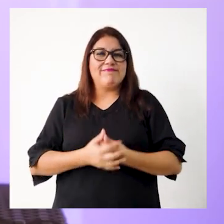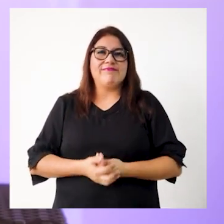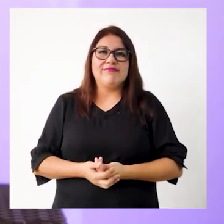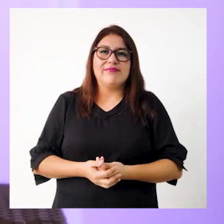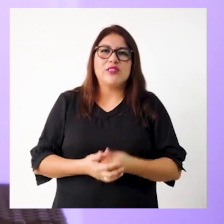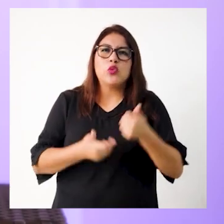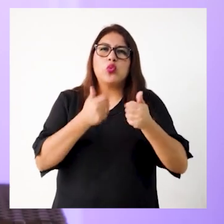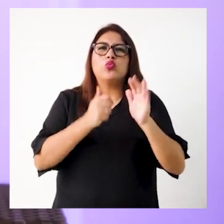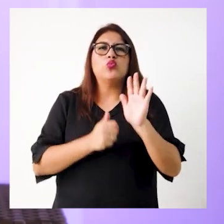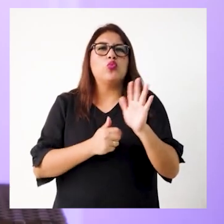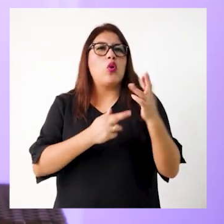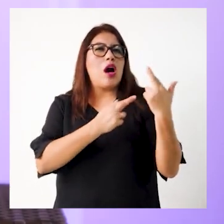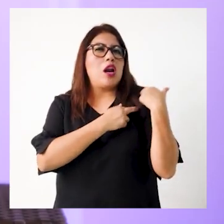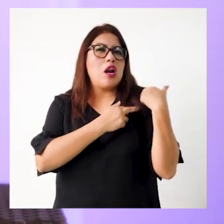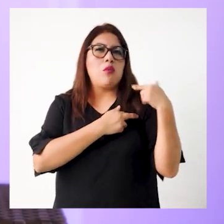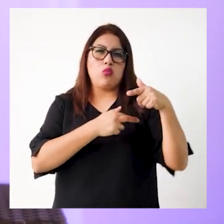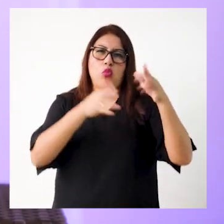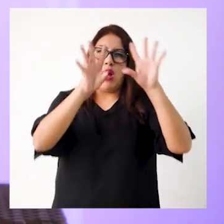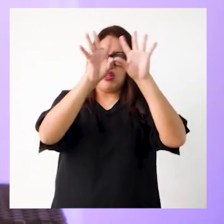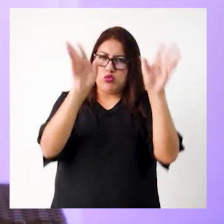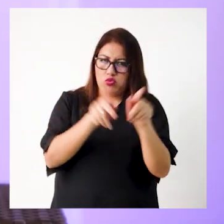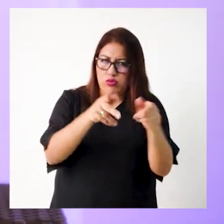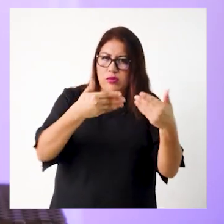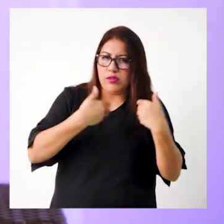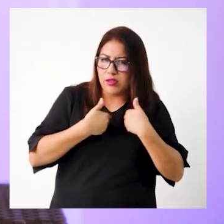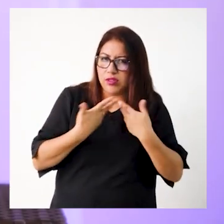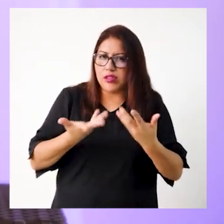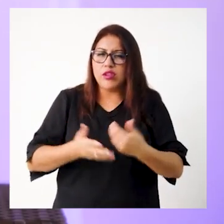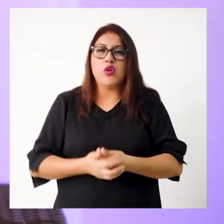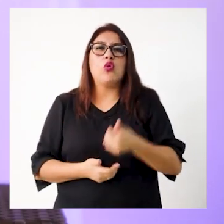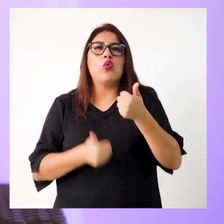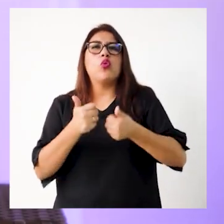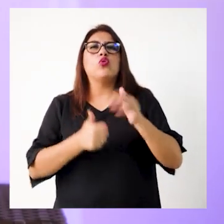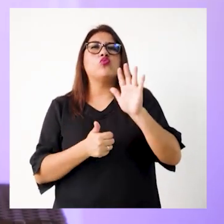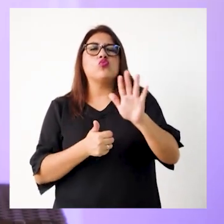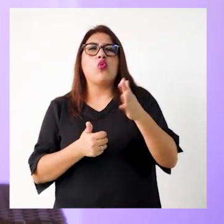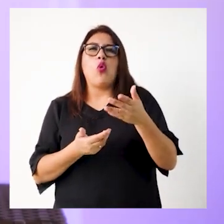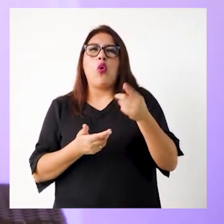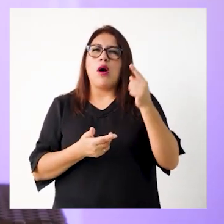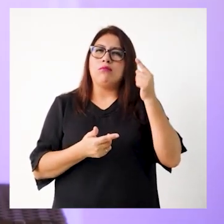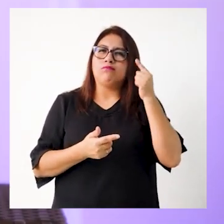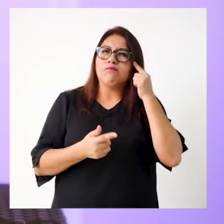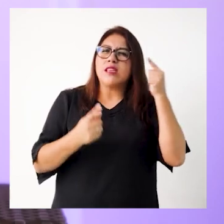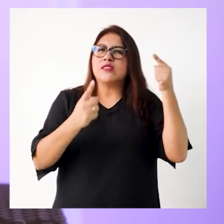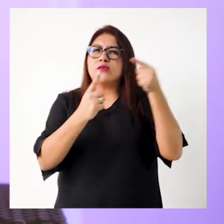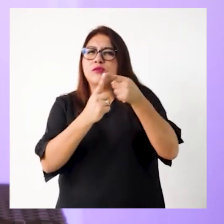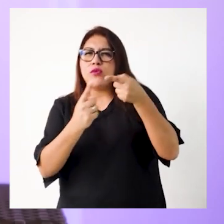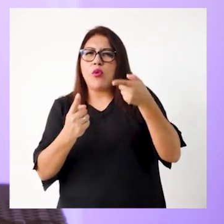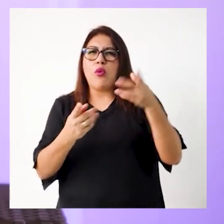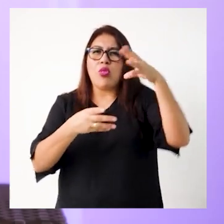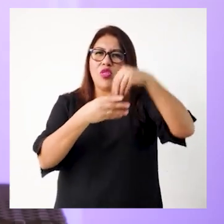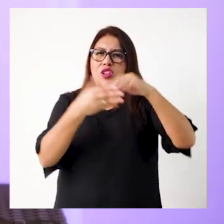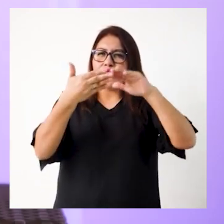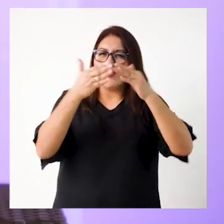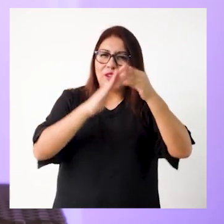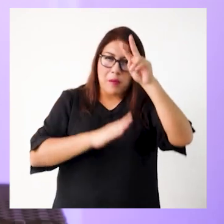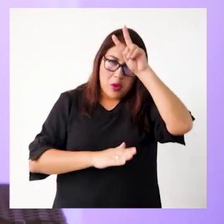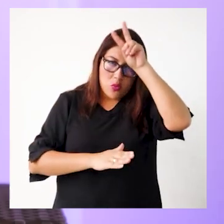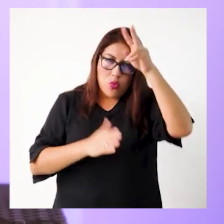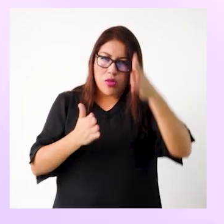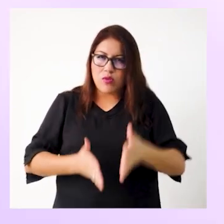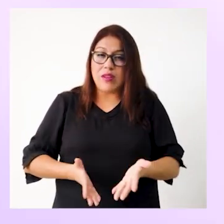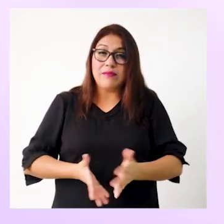¿qué te digo?, obligaciones como asociación, cuál es su visión, su misión dentro de la sociedad